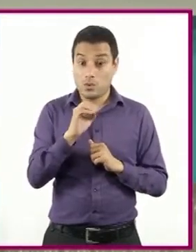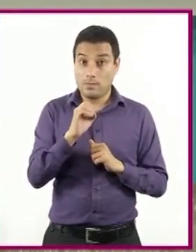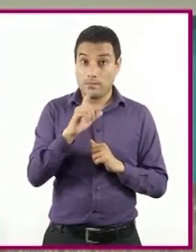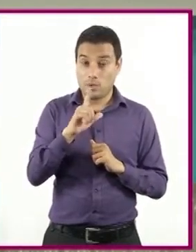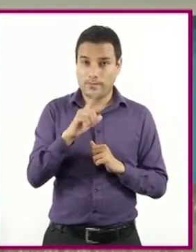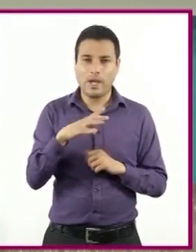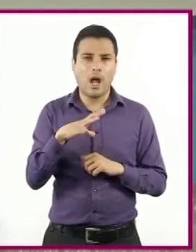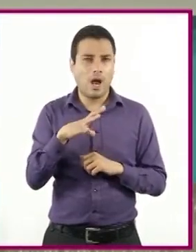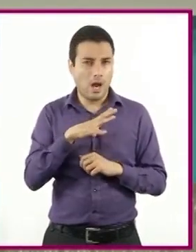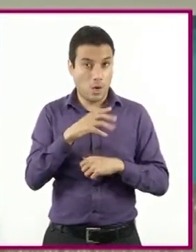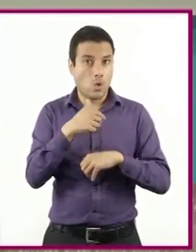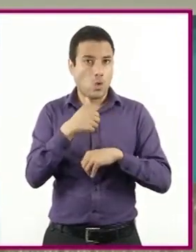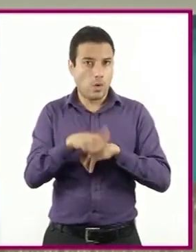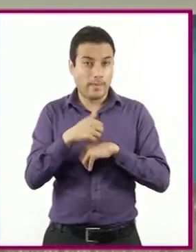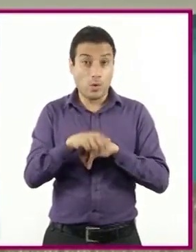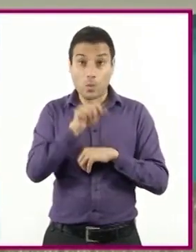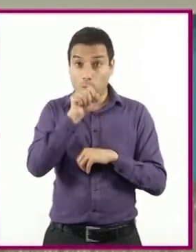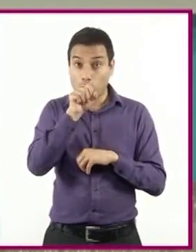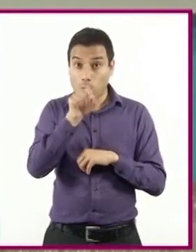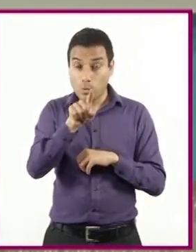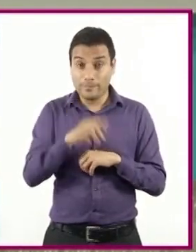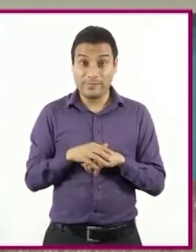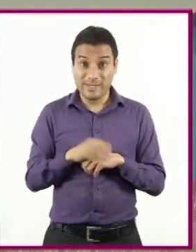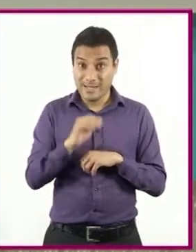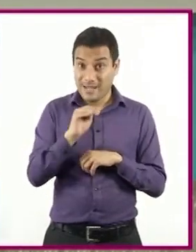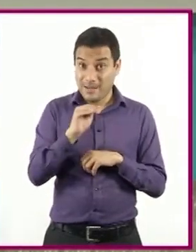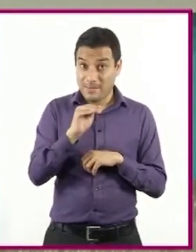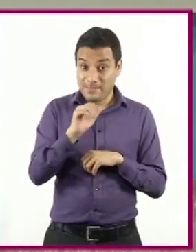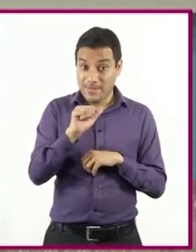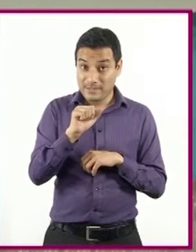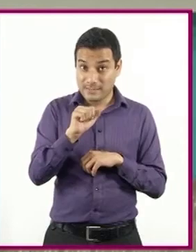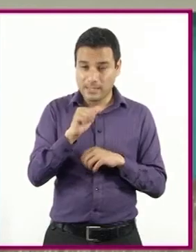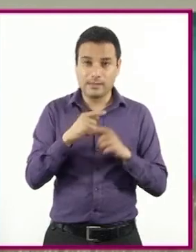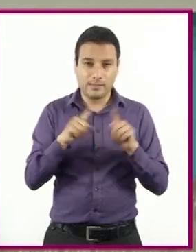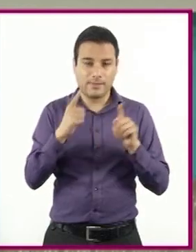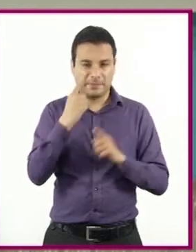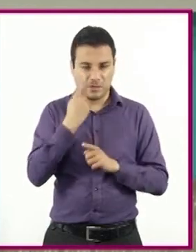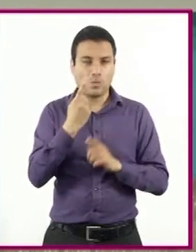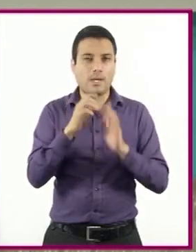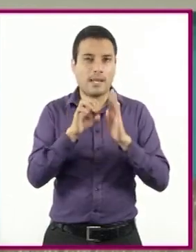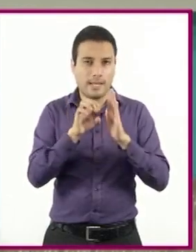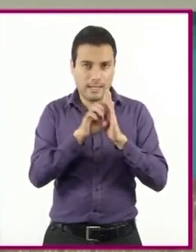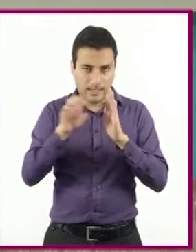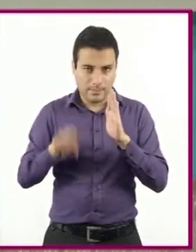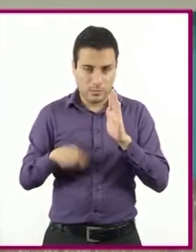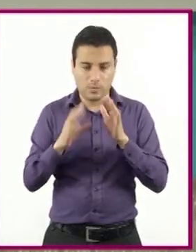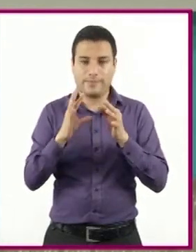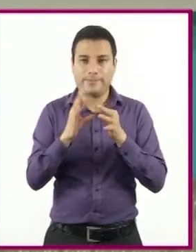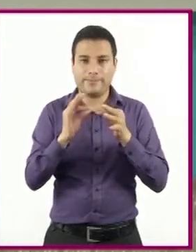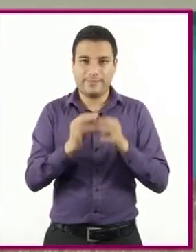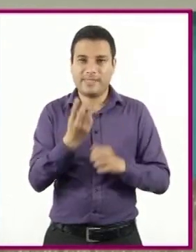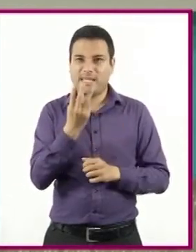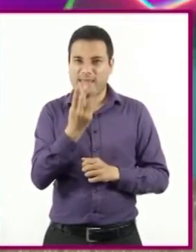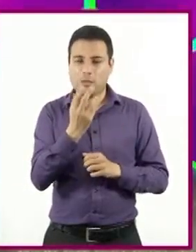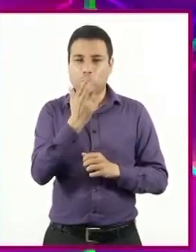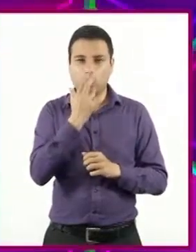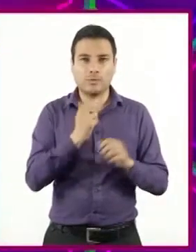el mismo número de entidades, no tiene la misma masa. Veamos un ejemplo con 3 tipos de diferentes